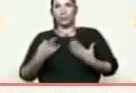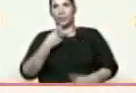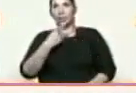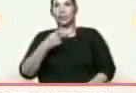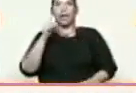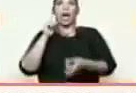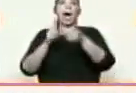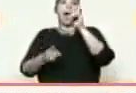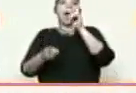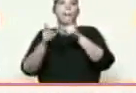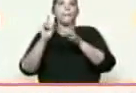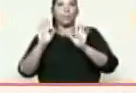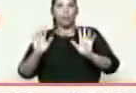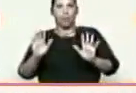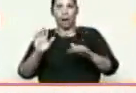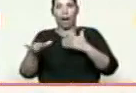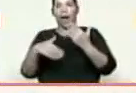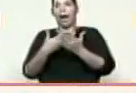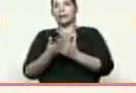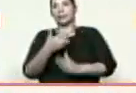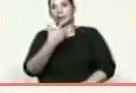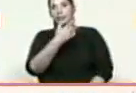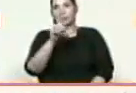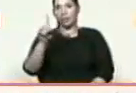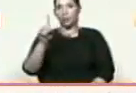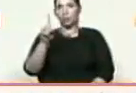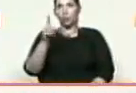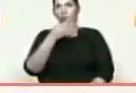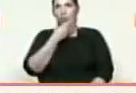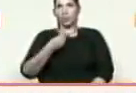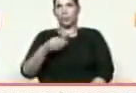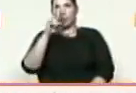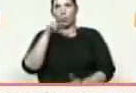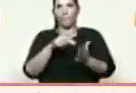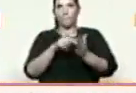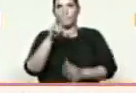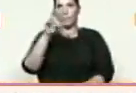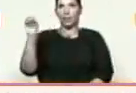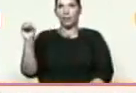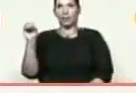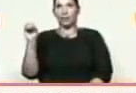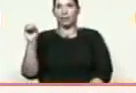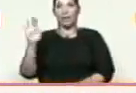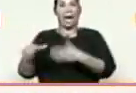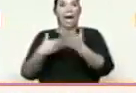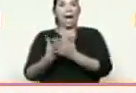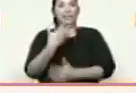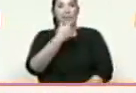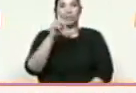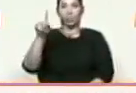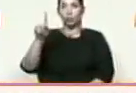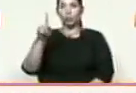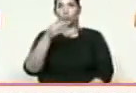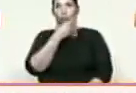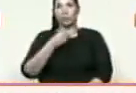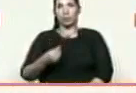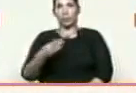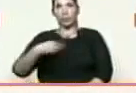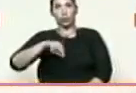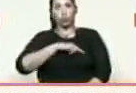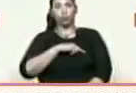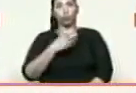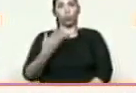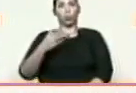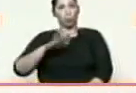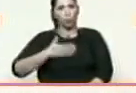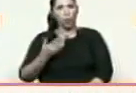menos hasta el 31 de diciembre del 2020. Pero eso no quiere decir que es estrictamente hasta el 31 de diciembre. Si nosotros no hemos transformado el